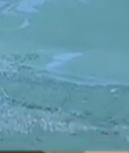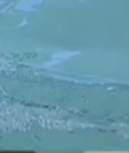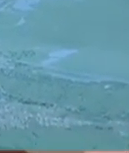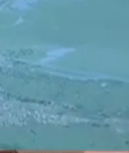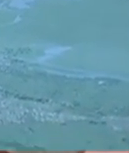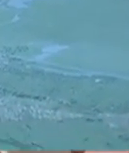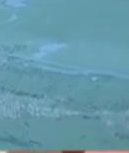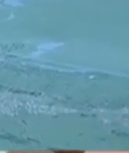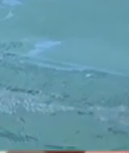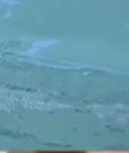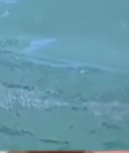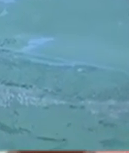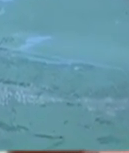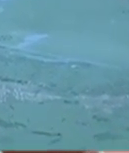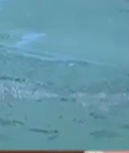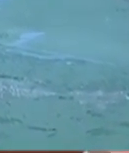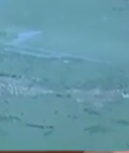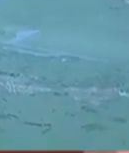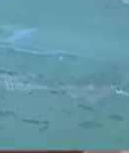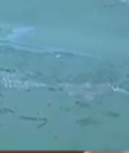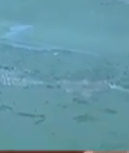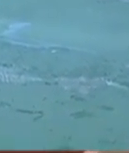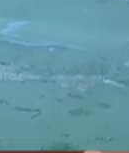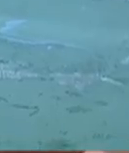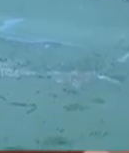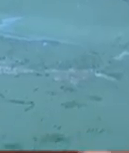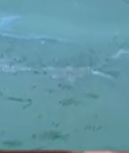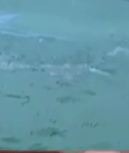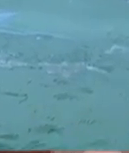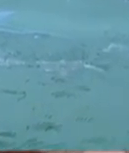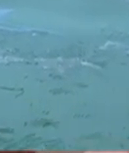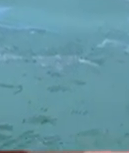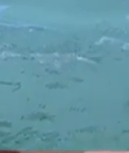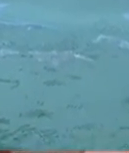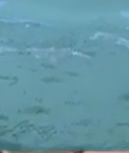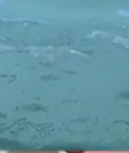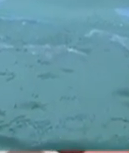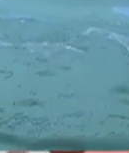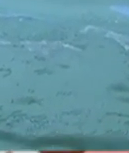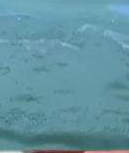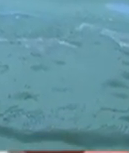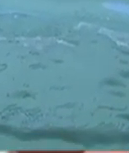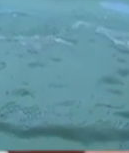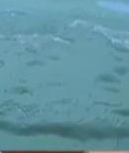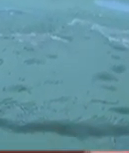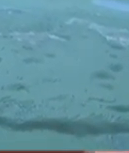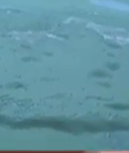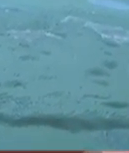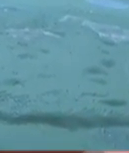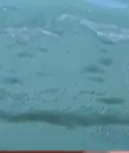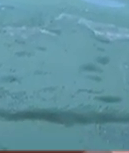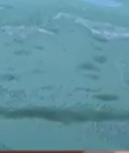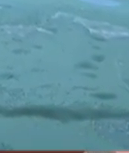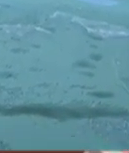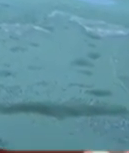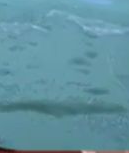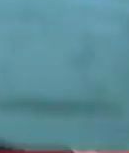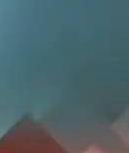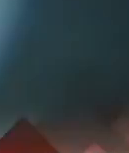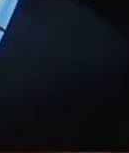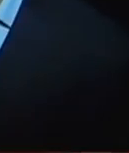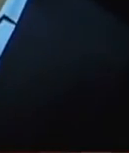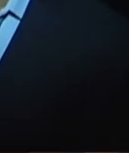permite mostrar las dimensiones de la urbe. Ciudades como Shanghai, Nueva York, Berlín y Roma cuentan con un instrumento similar a